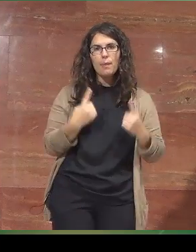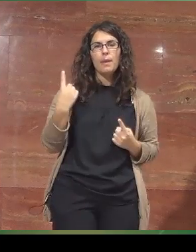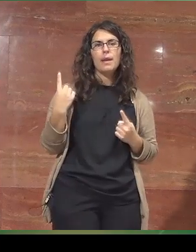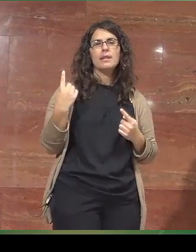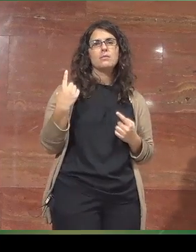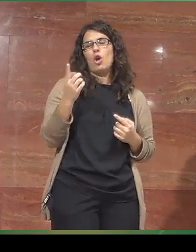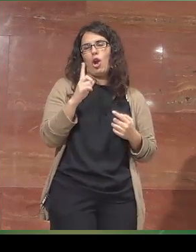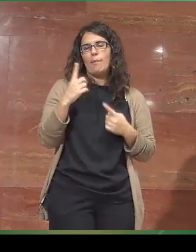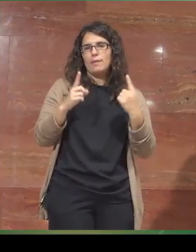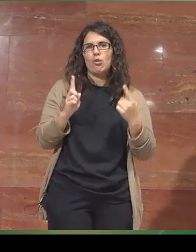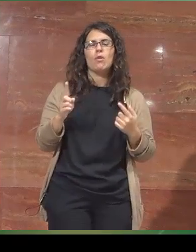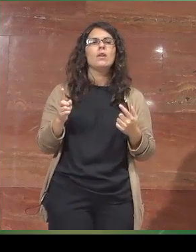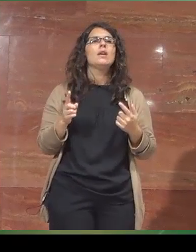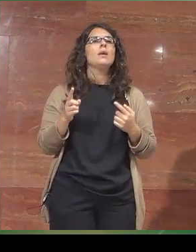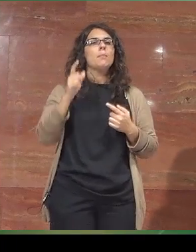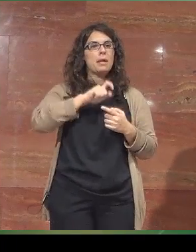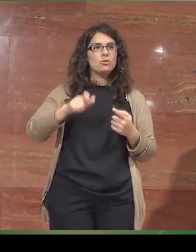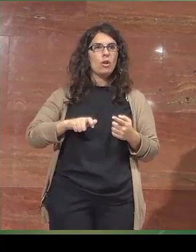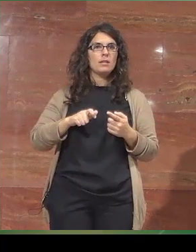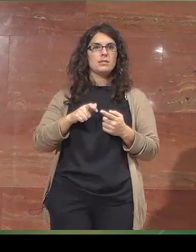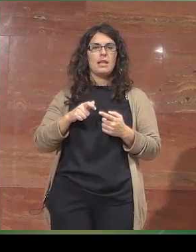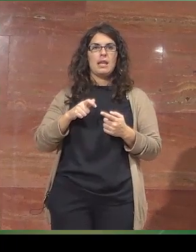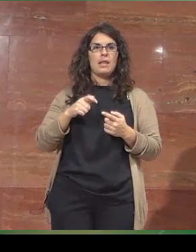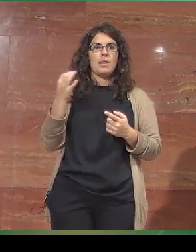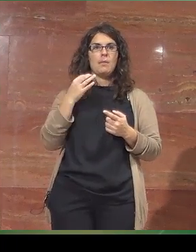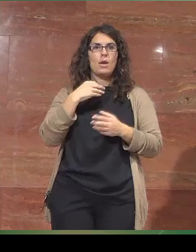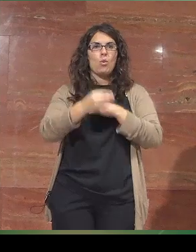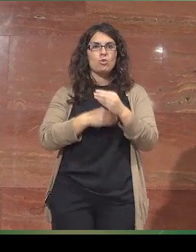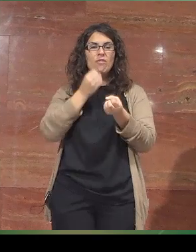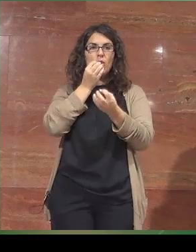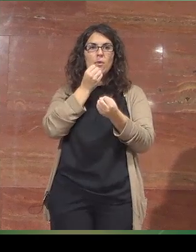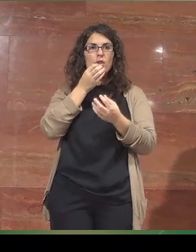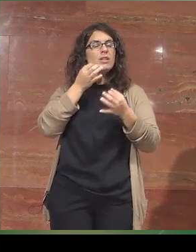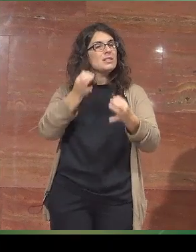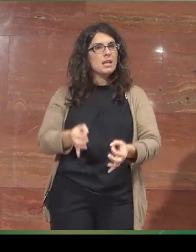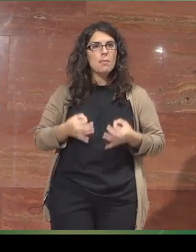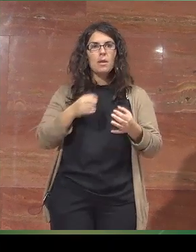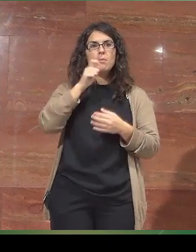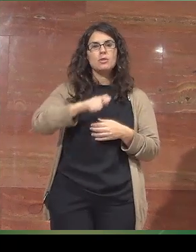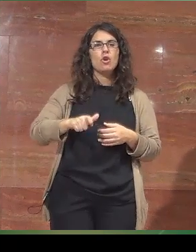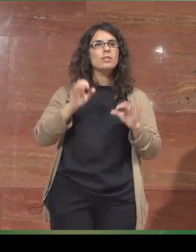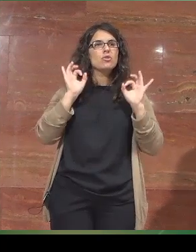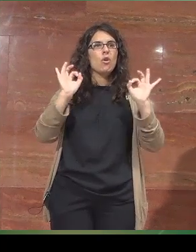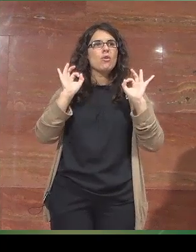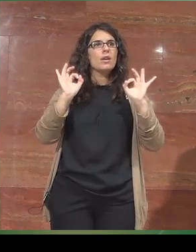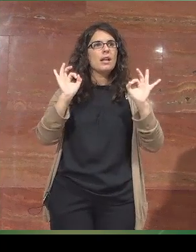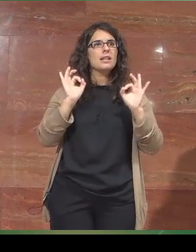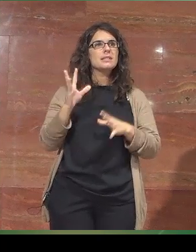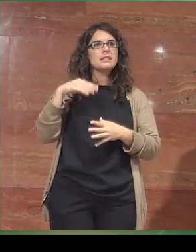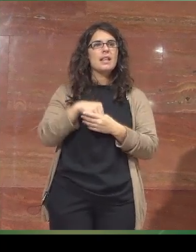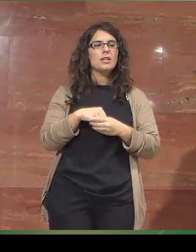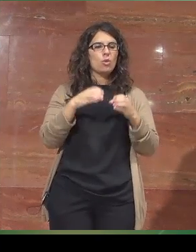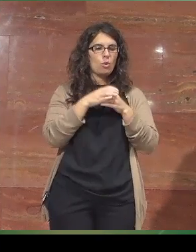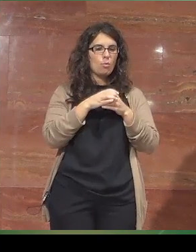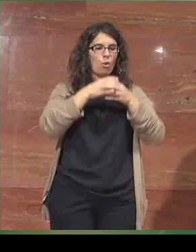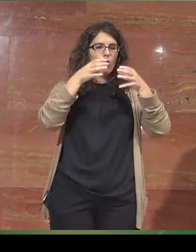los destinatarios de los mensajes, quienes tienen que hacer uso de esa información, son siempre personas concretas que forman parte de microgrupos,